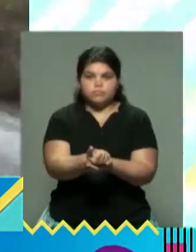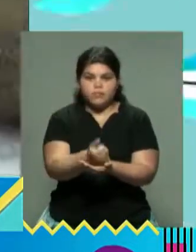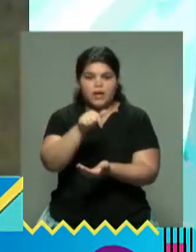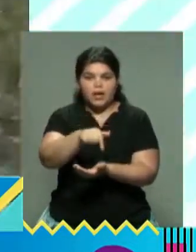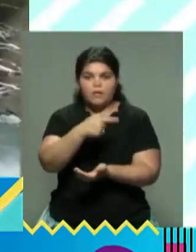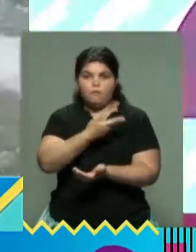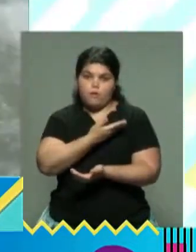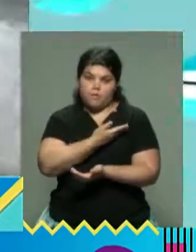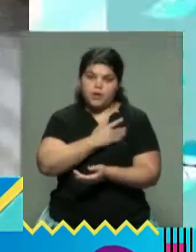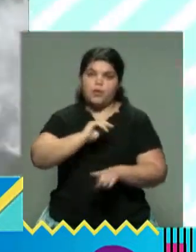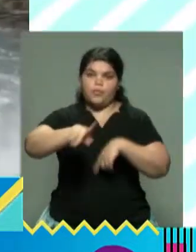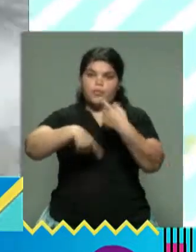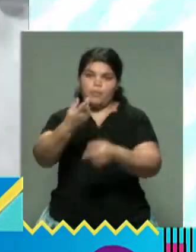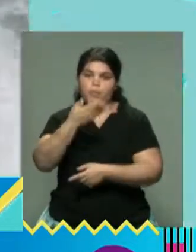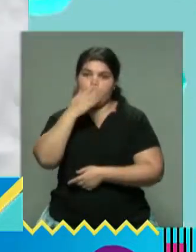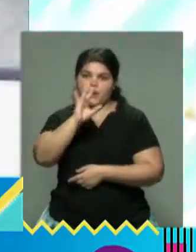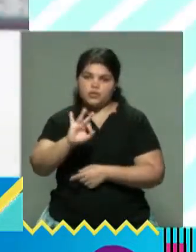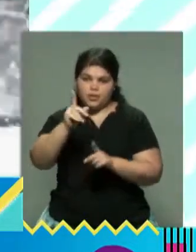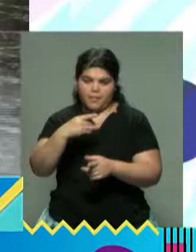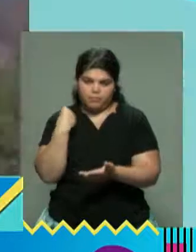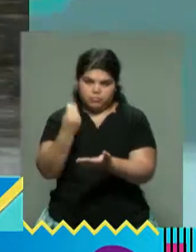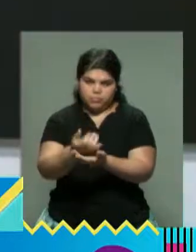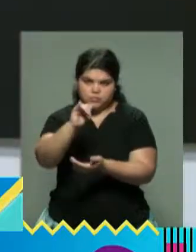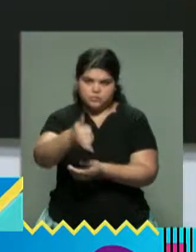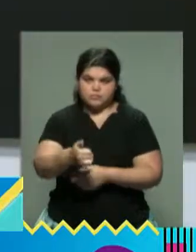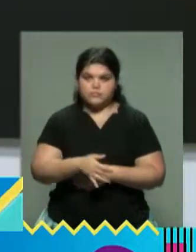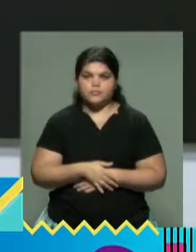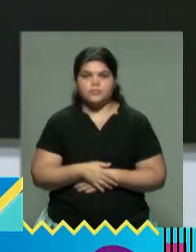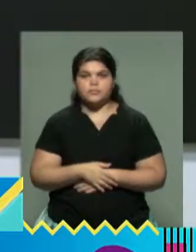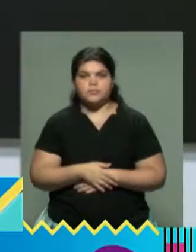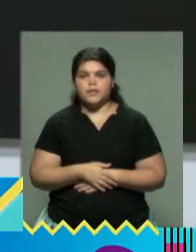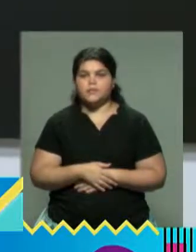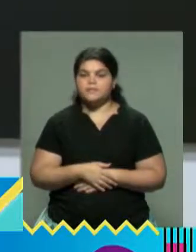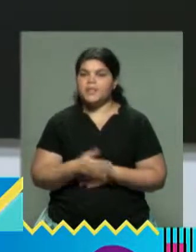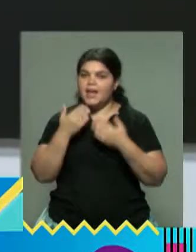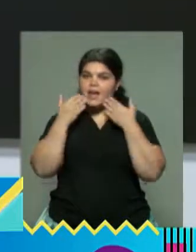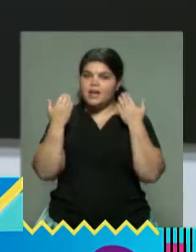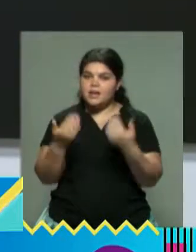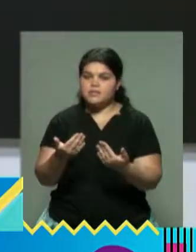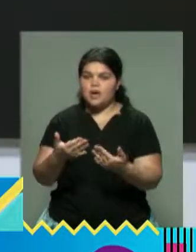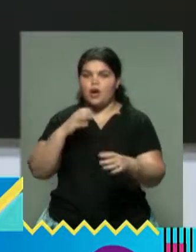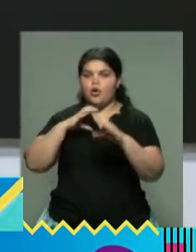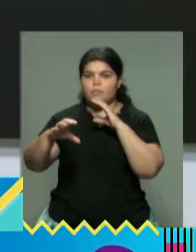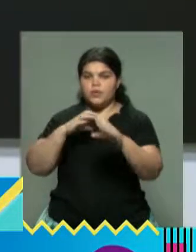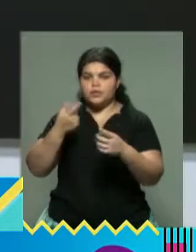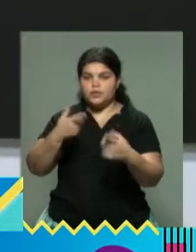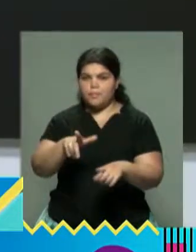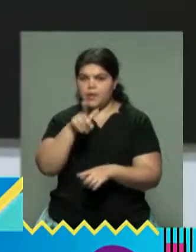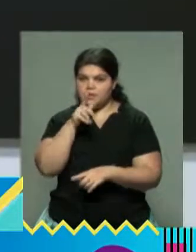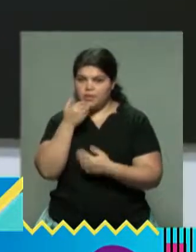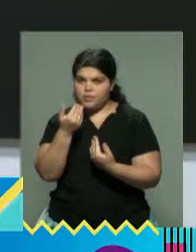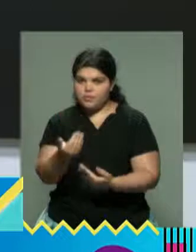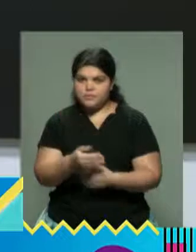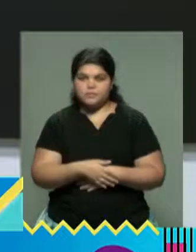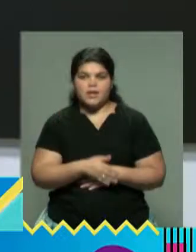en febrero y van a estar presentes en marzo. Bien. Mauricio, te agradecemos muchísimo la comunicación con Distintos Parecidos.